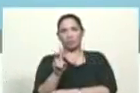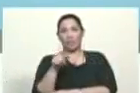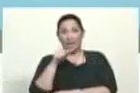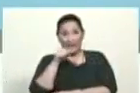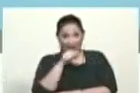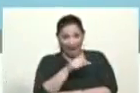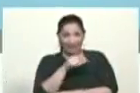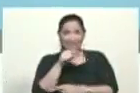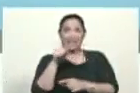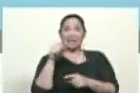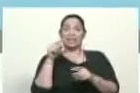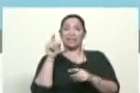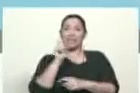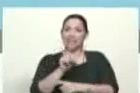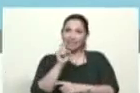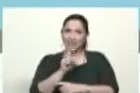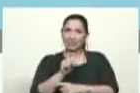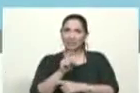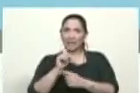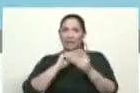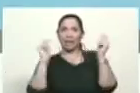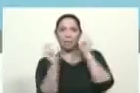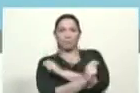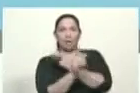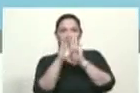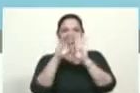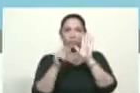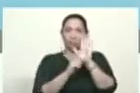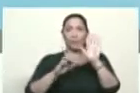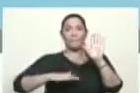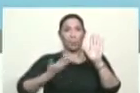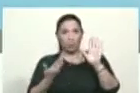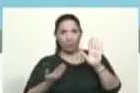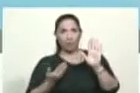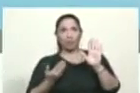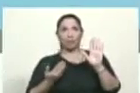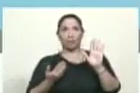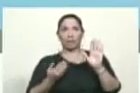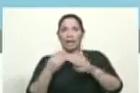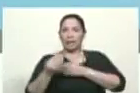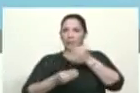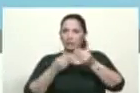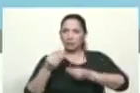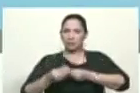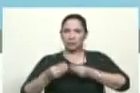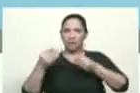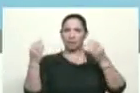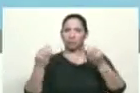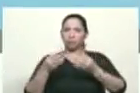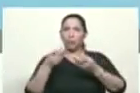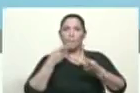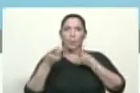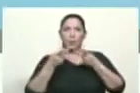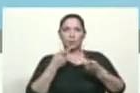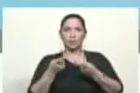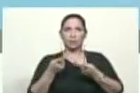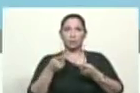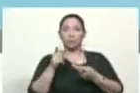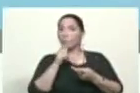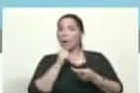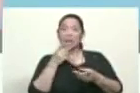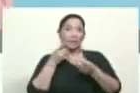necesita derogar esta constitución para poder cumplir su verdadero cometido político. Por eso no hay